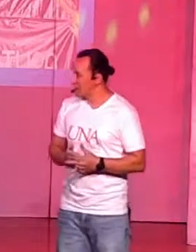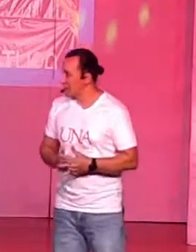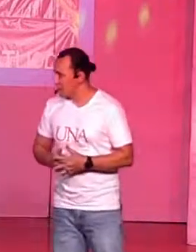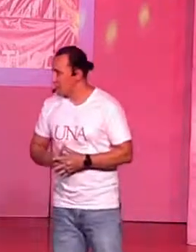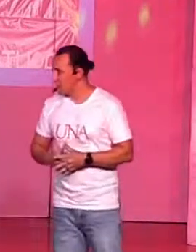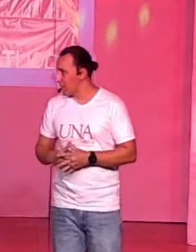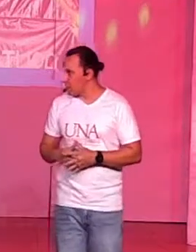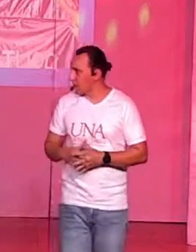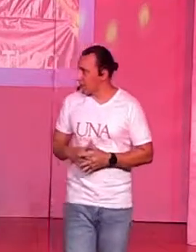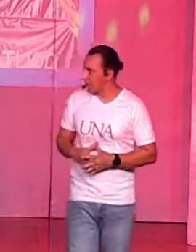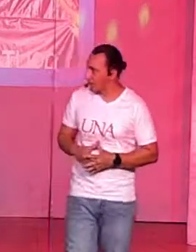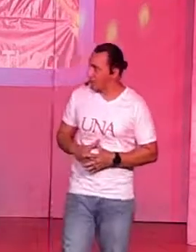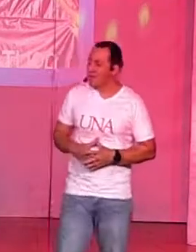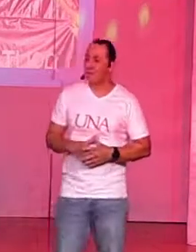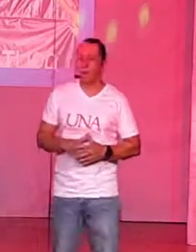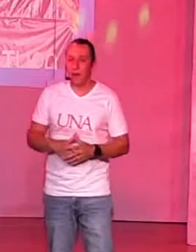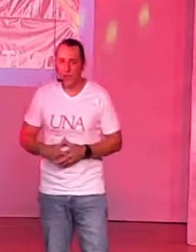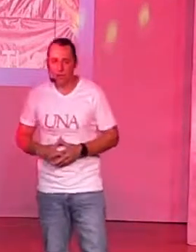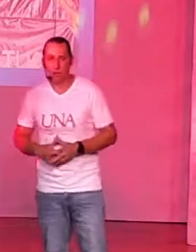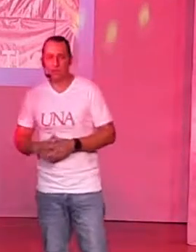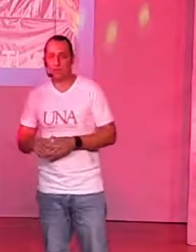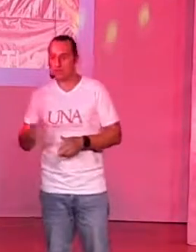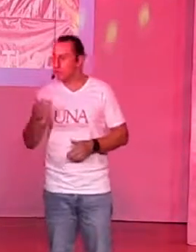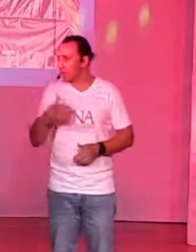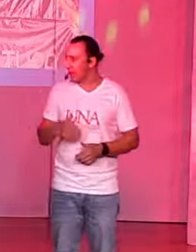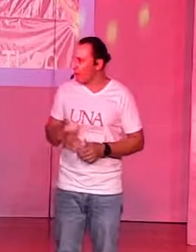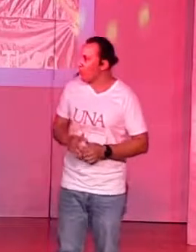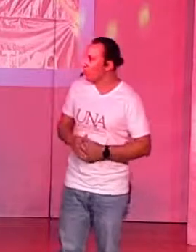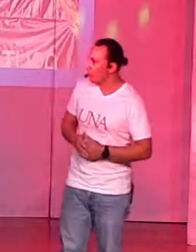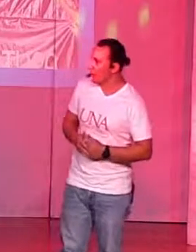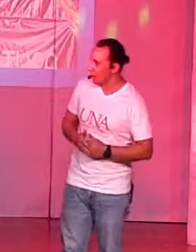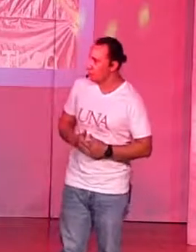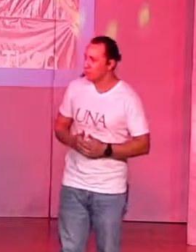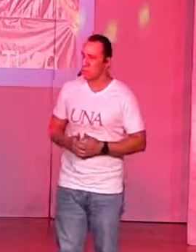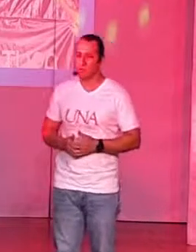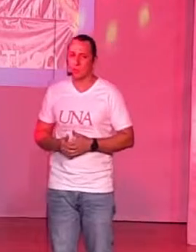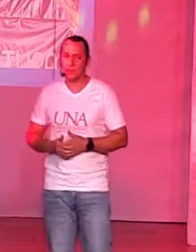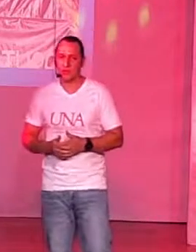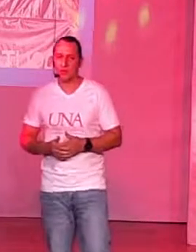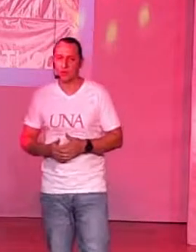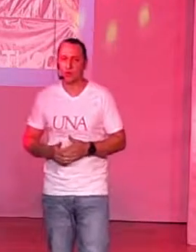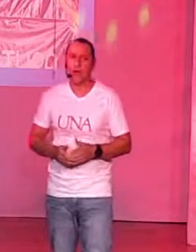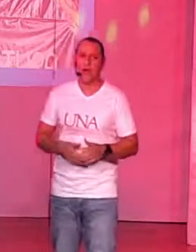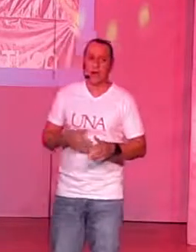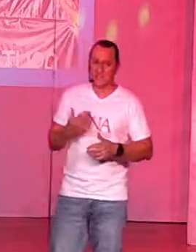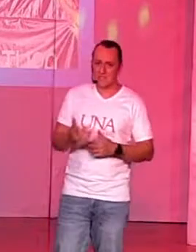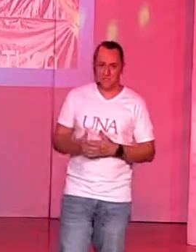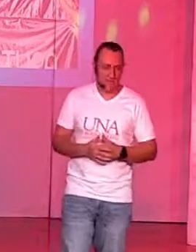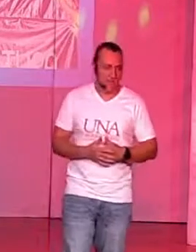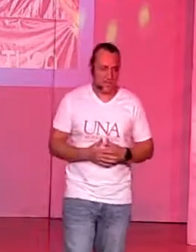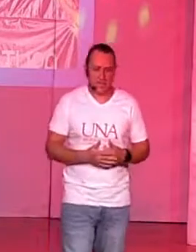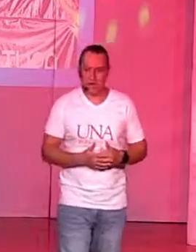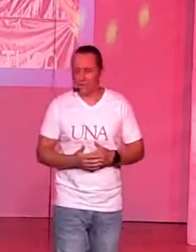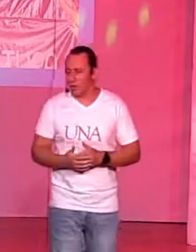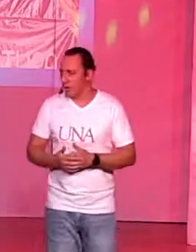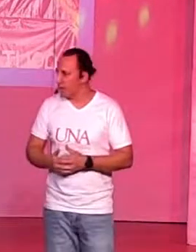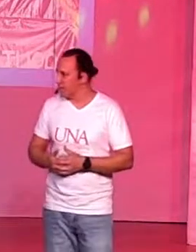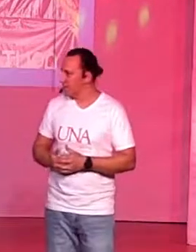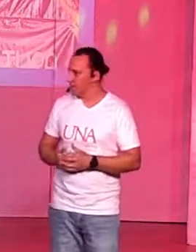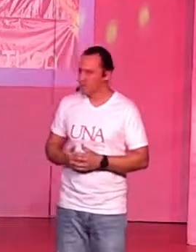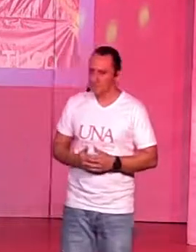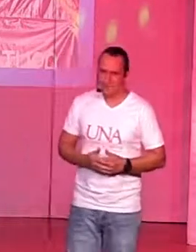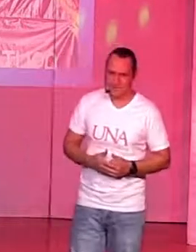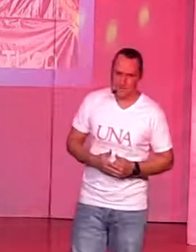de Estudiantes de la UNA, ¿verdad? Y para ellos nos han preparado un video. Entonces, vamos a poner atención a este mensaje que tiene la